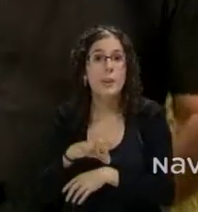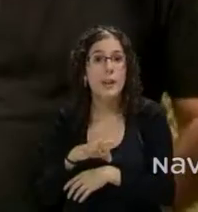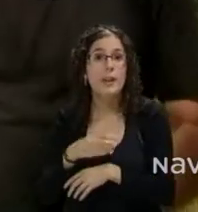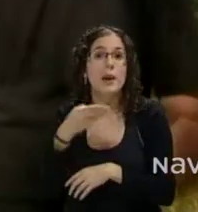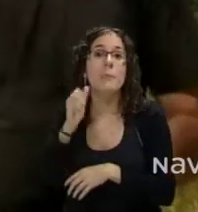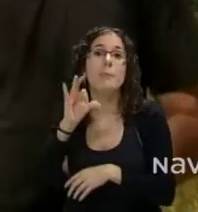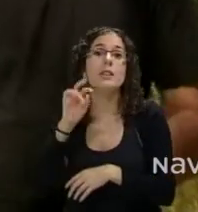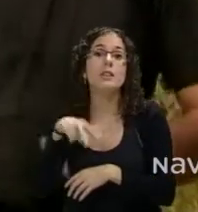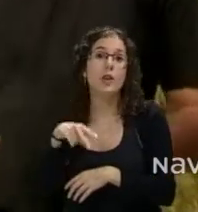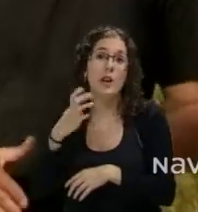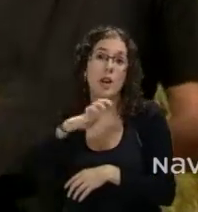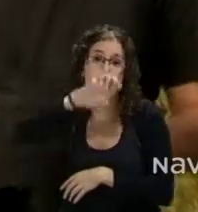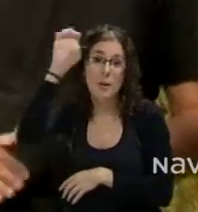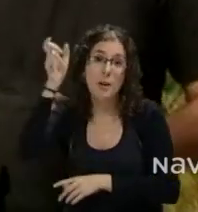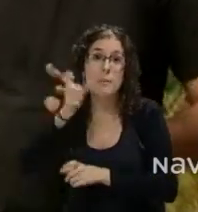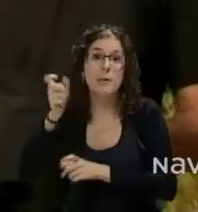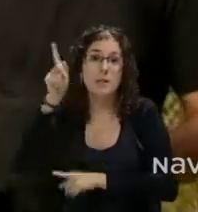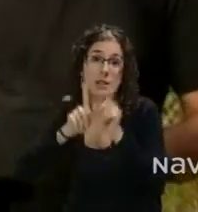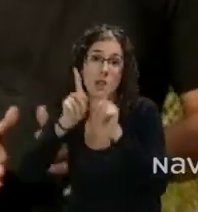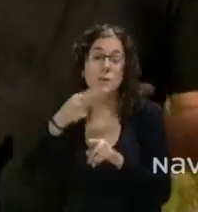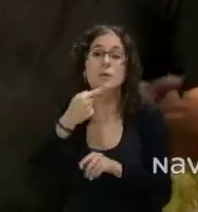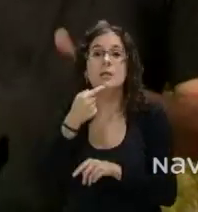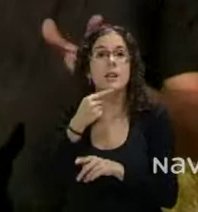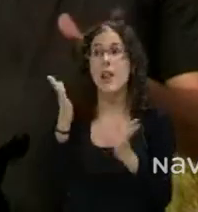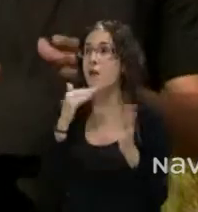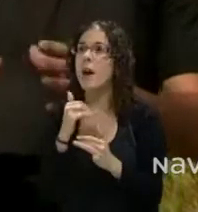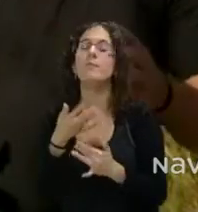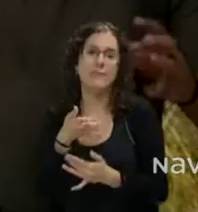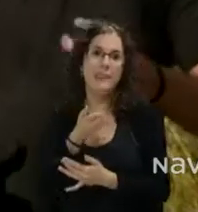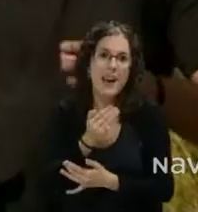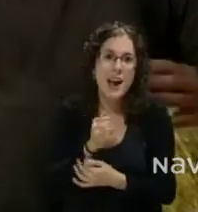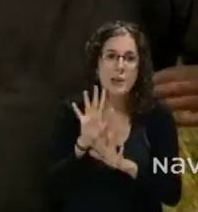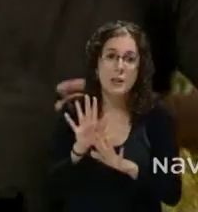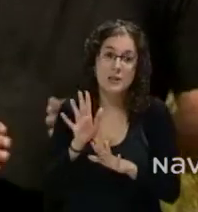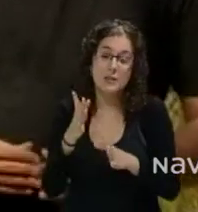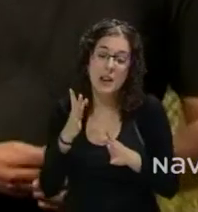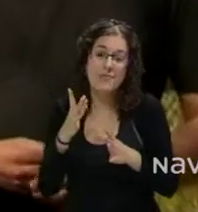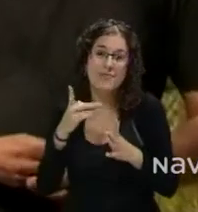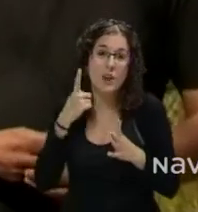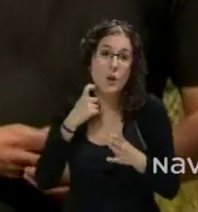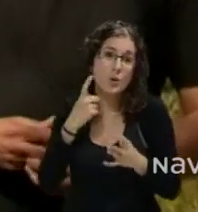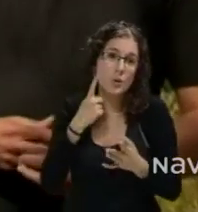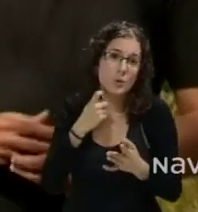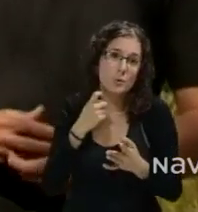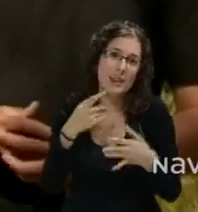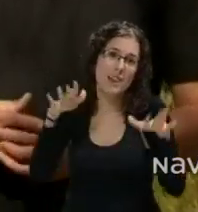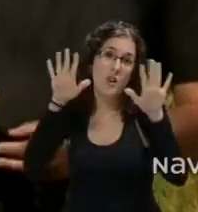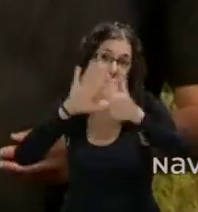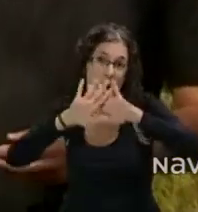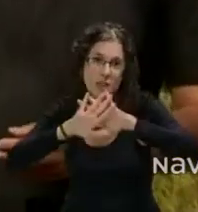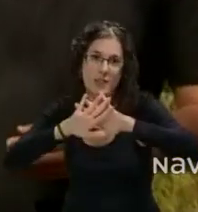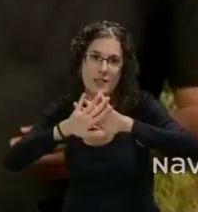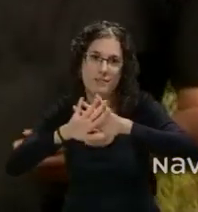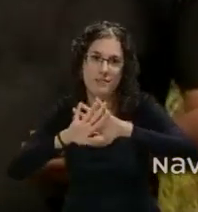es que es muy difícil de ver porque tiene unas costumbres nocturnas, es parecido a una nutria, es más pequeñito, más fino, y que sí